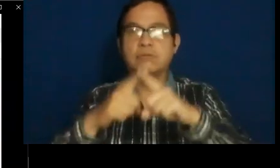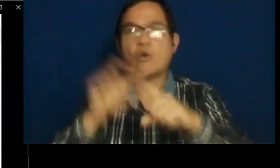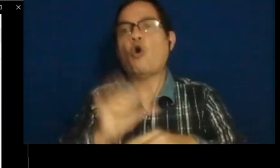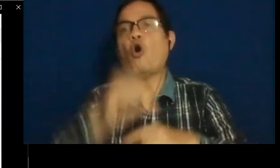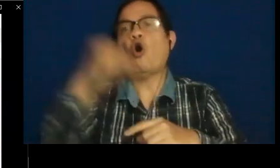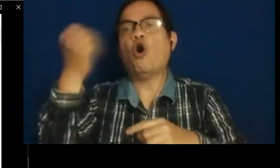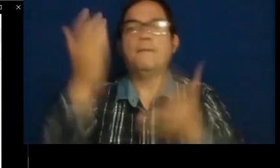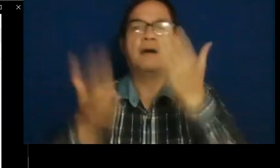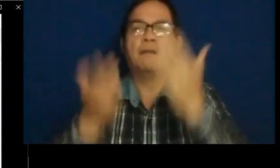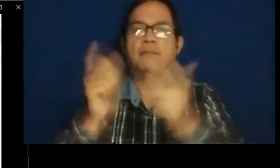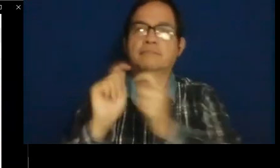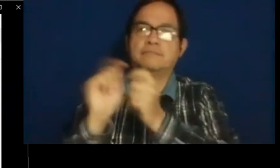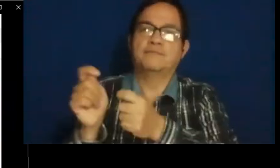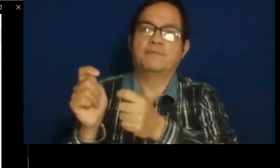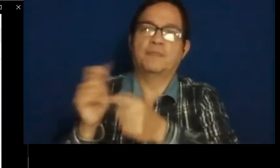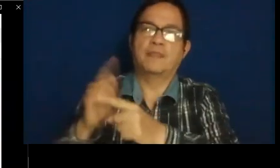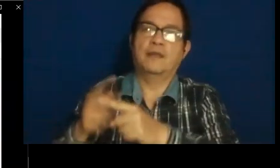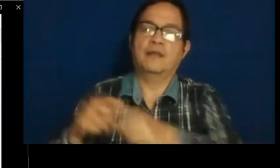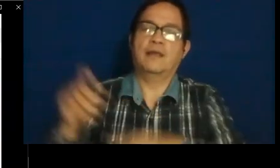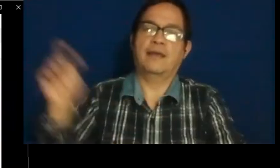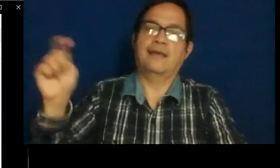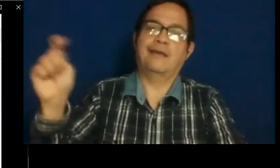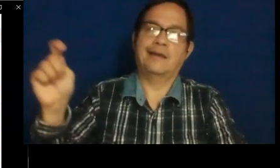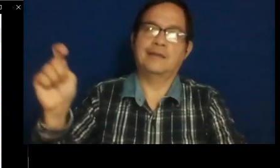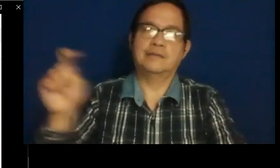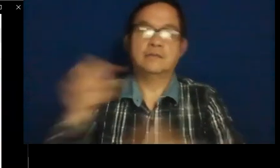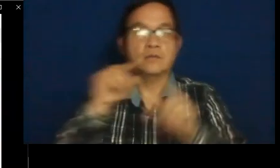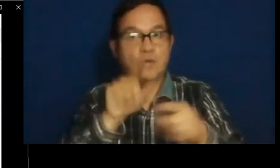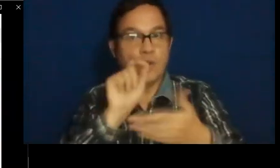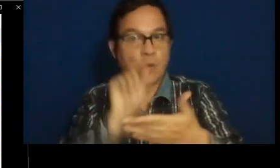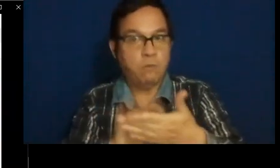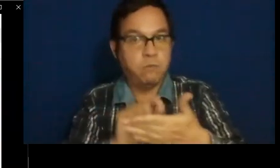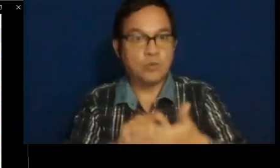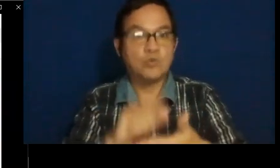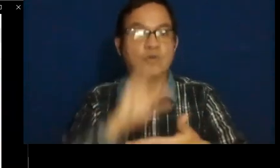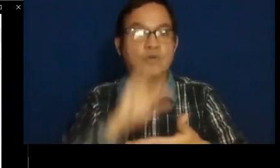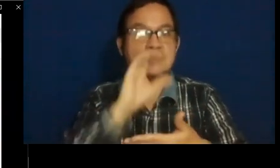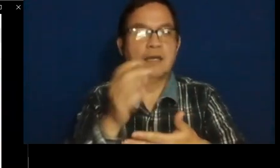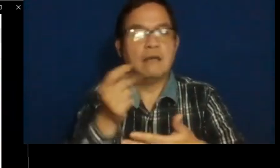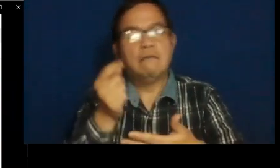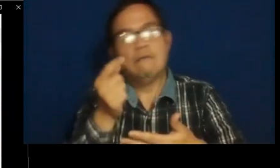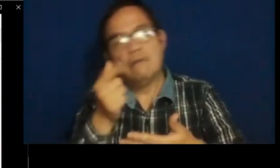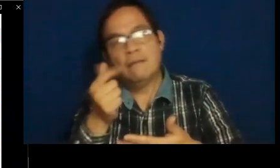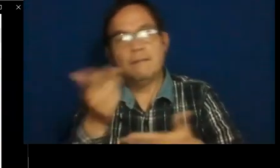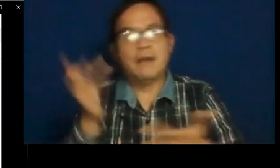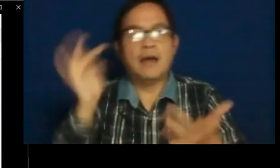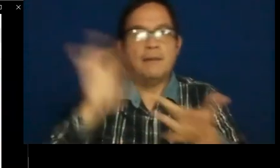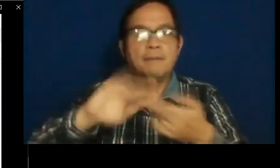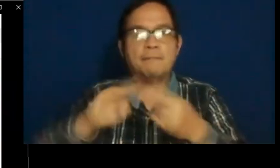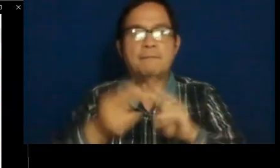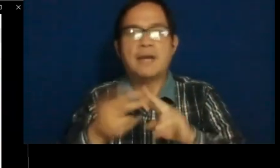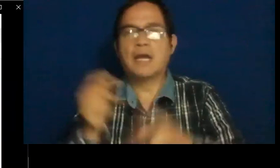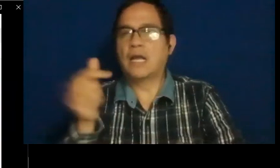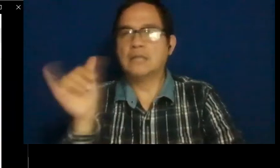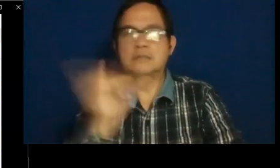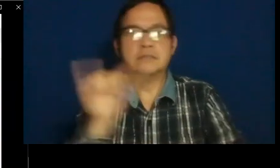se va a denominar x. Entonces, la ecuación que usted va a obtener en el punto C se va a parecer mucho a esta ecuación general,